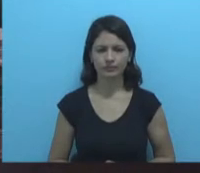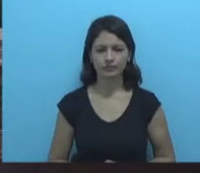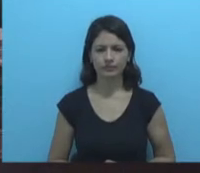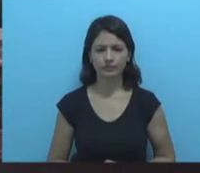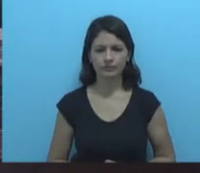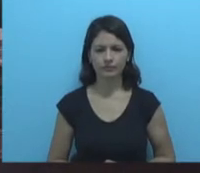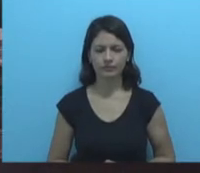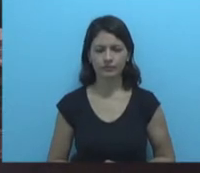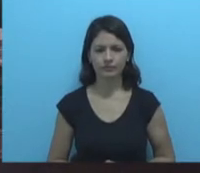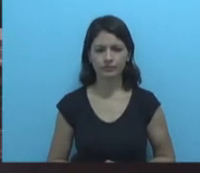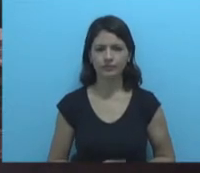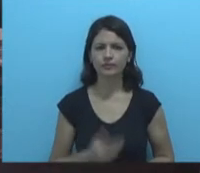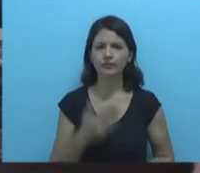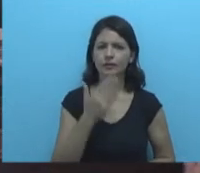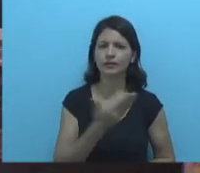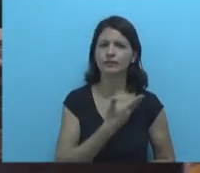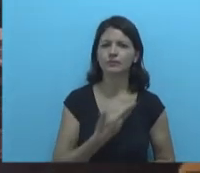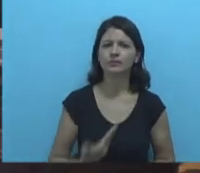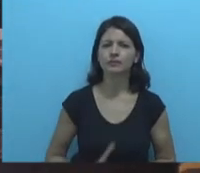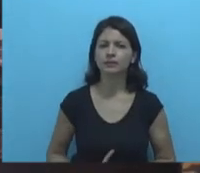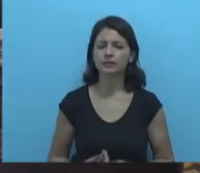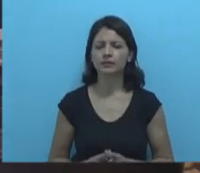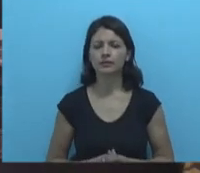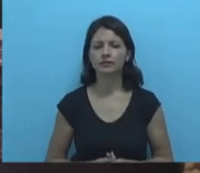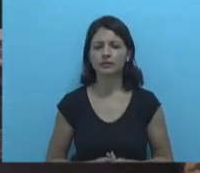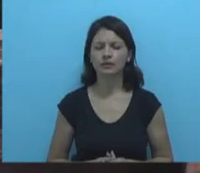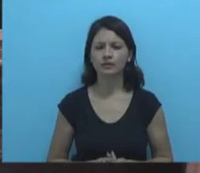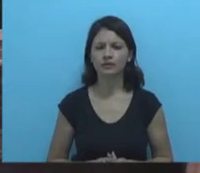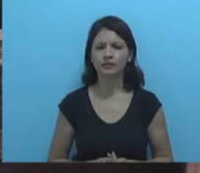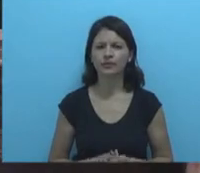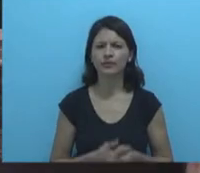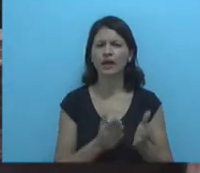Muchas gracias, señor presidente. Es para referirme al expediente